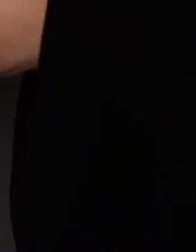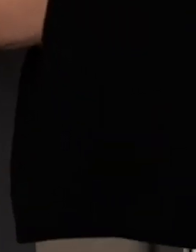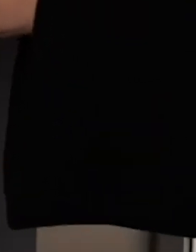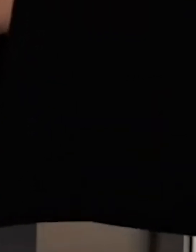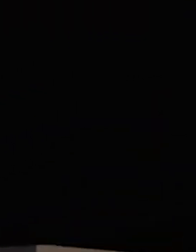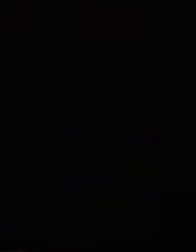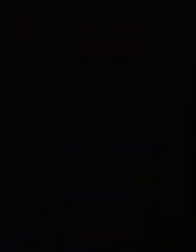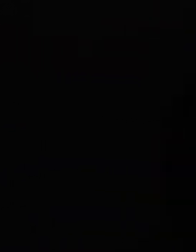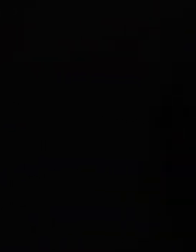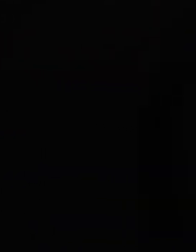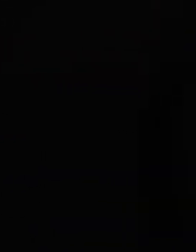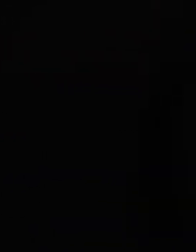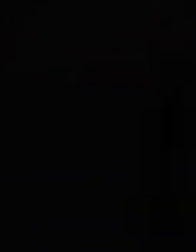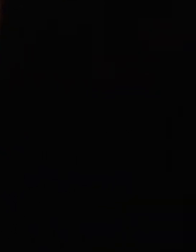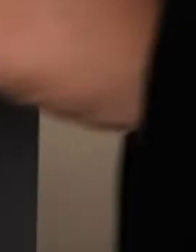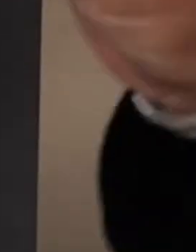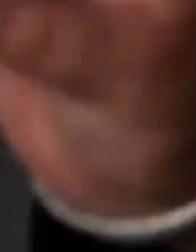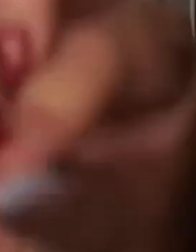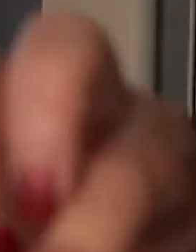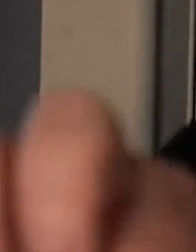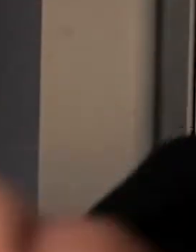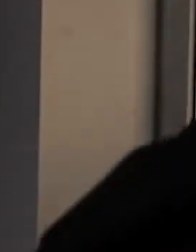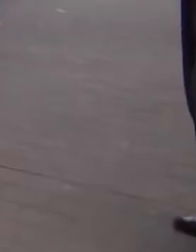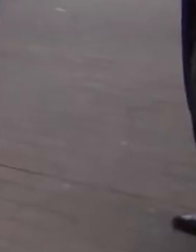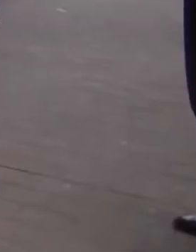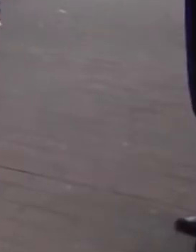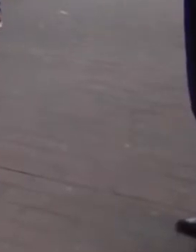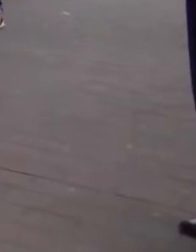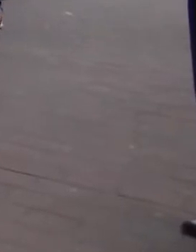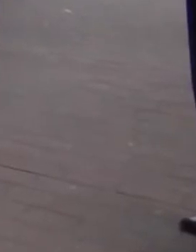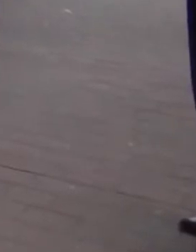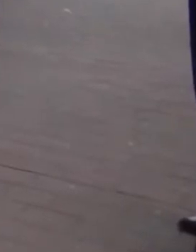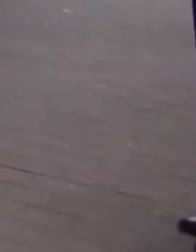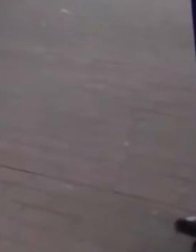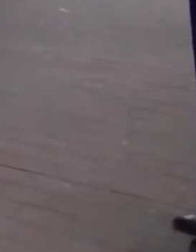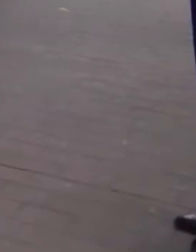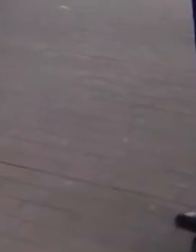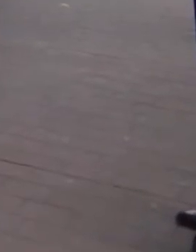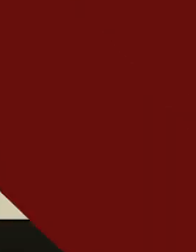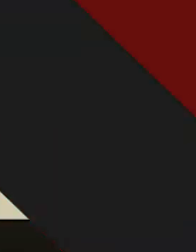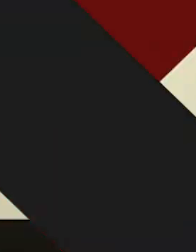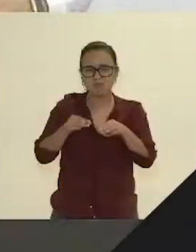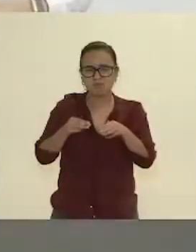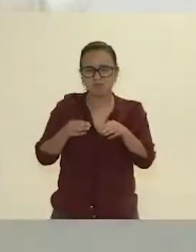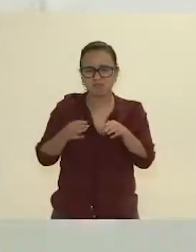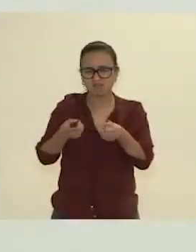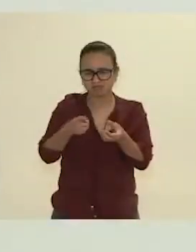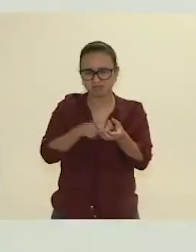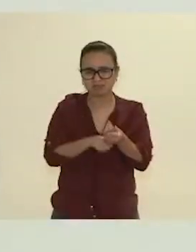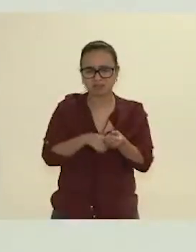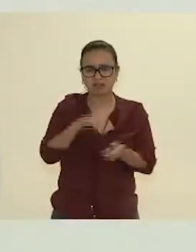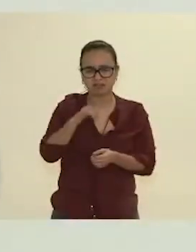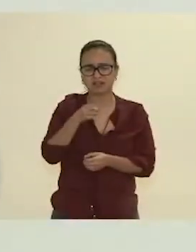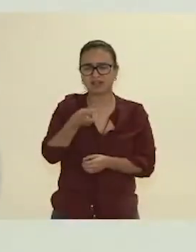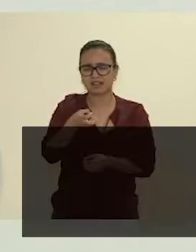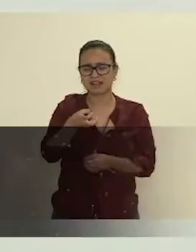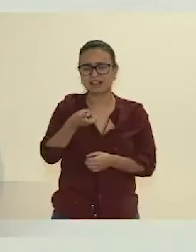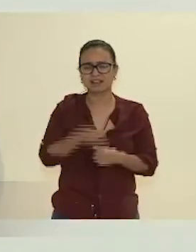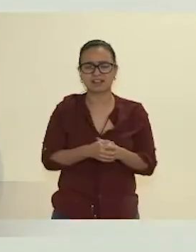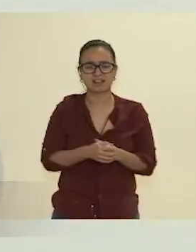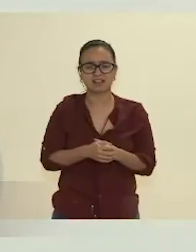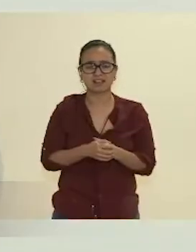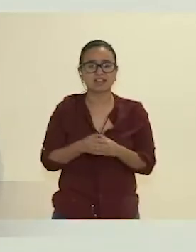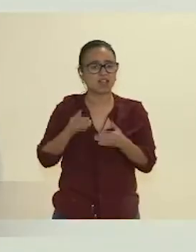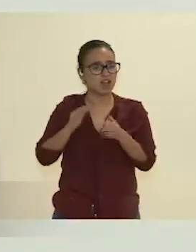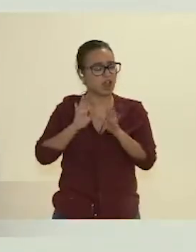propagación del virus al tener el usuario un contacto directo con las pantallas y los teclados. Sí, ha sido un tema que hemos tomado con los